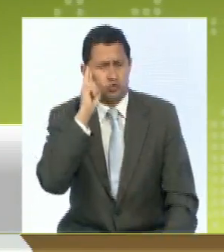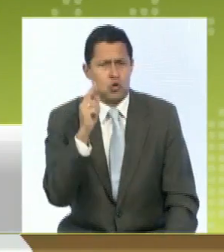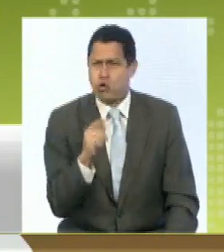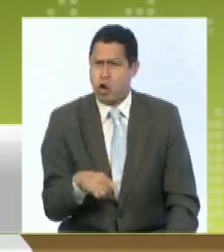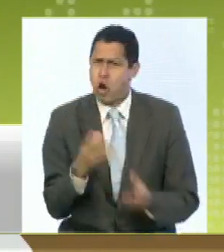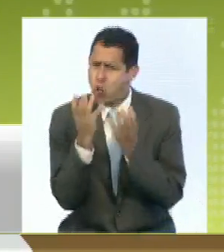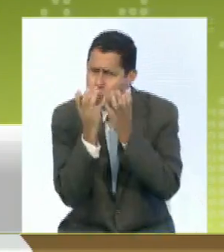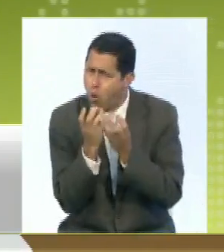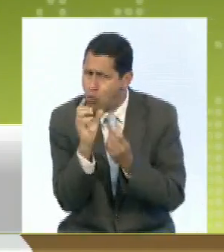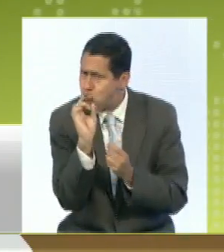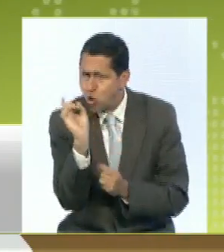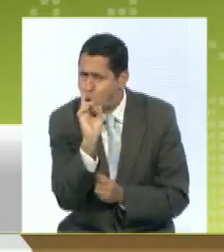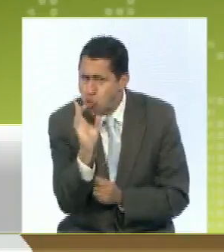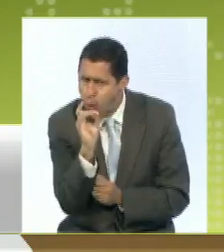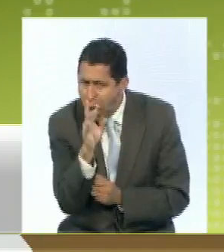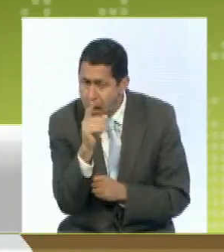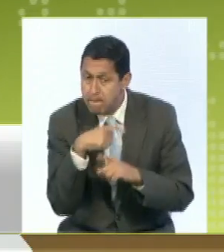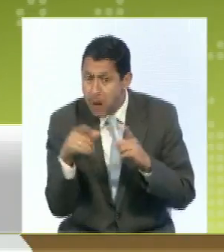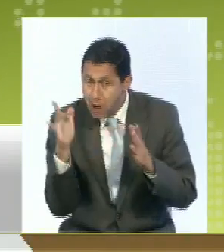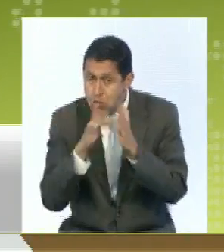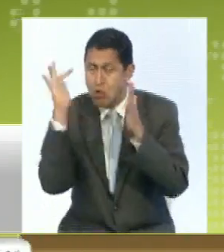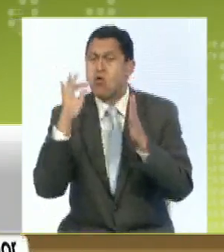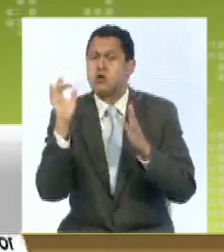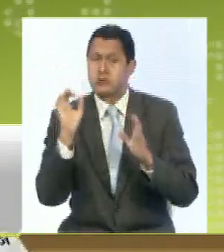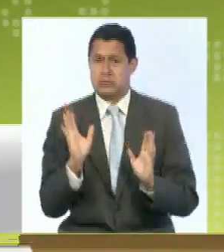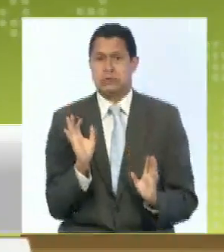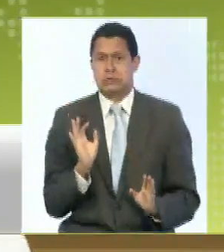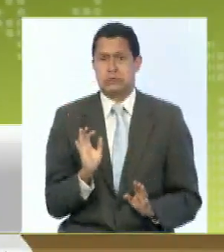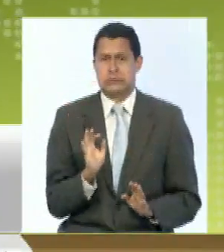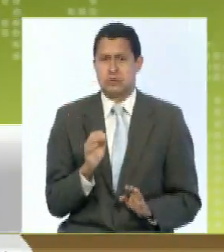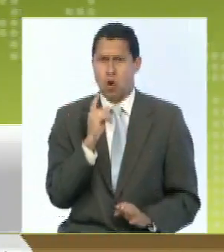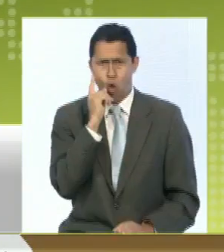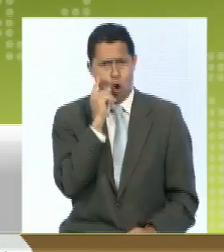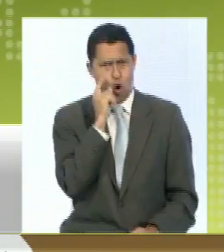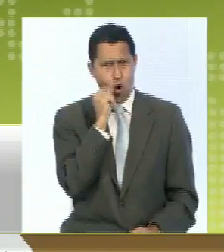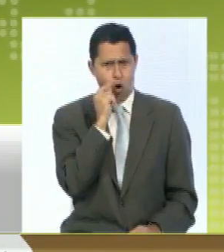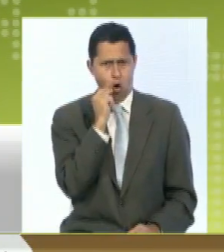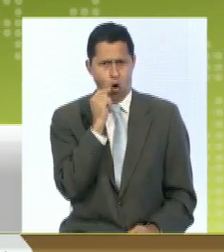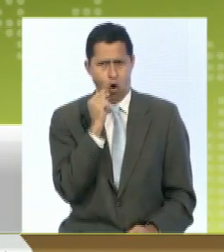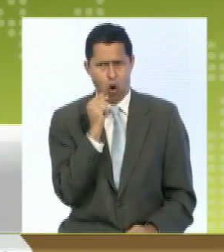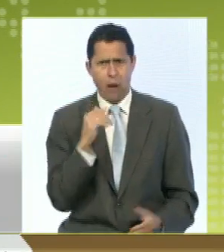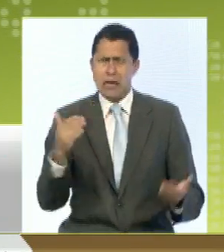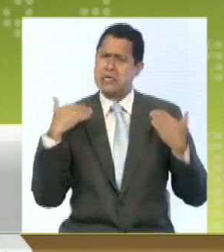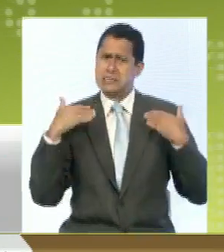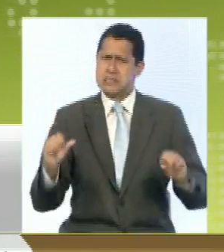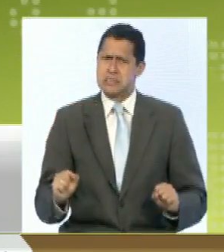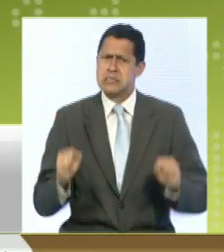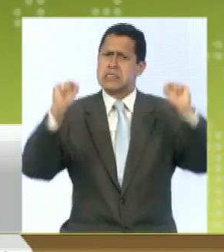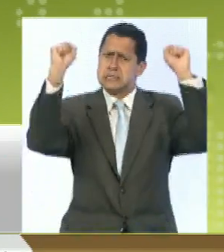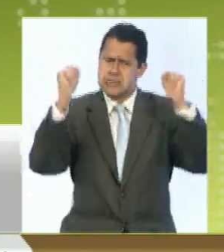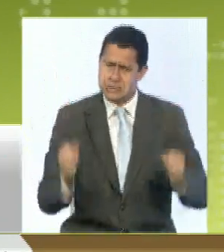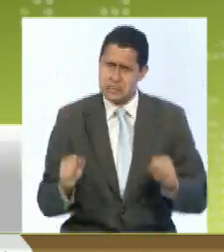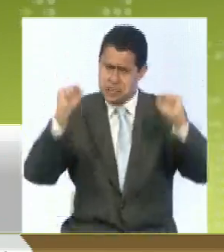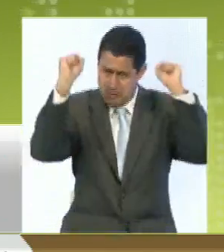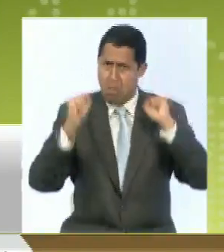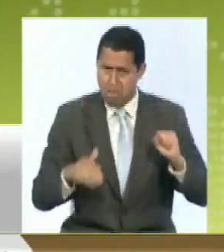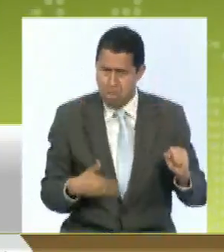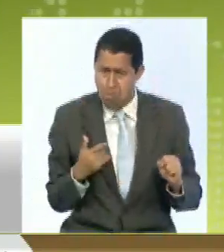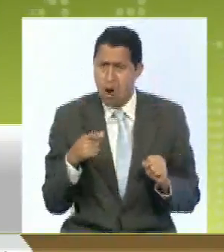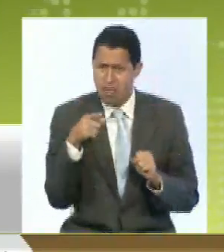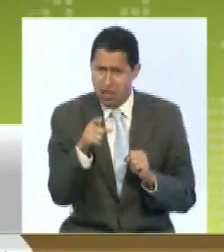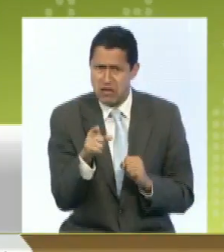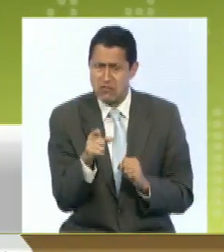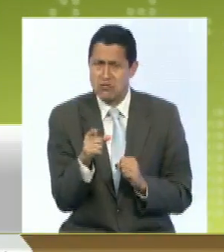debería doler lo normal es que no debería hablar eso es correcto cuando los hombres hace mucho ejercicio levanta mucha pesa puede ser que